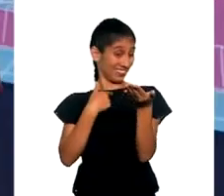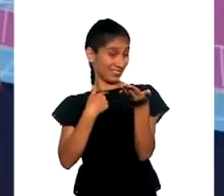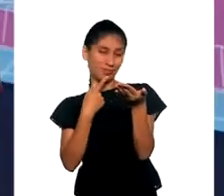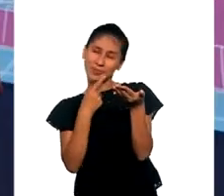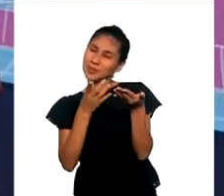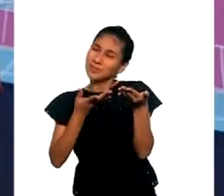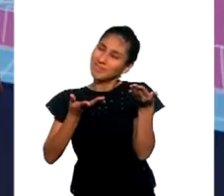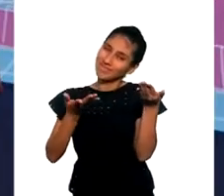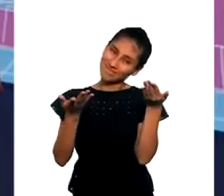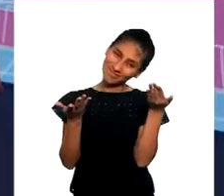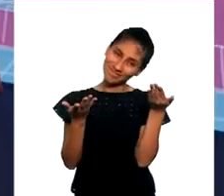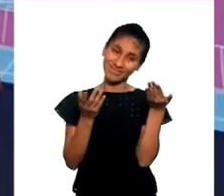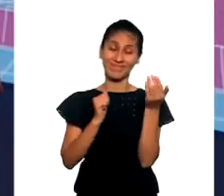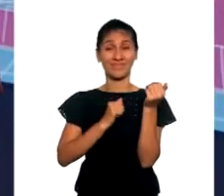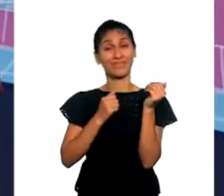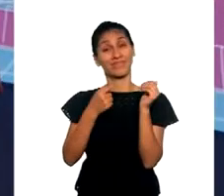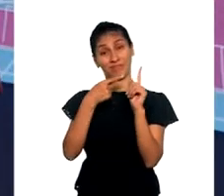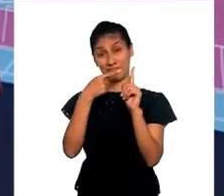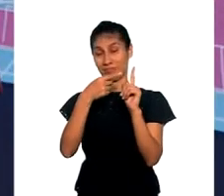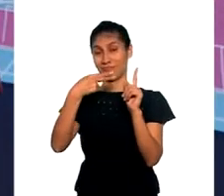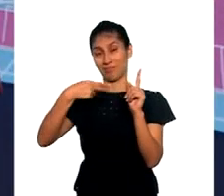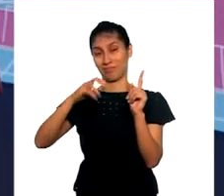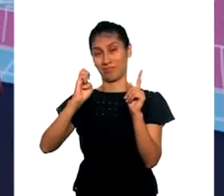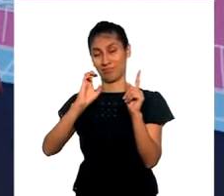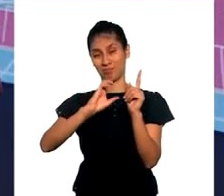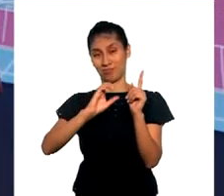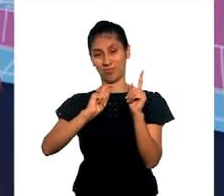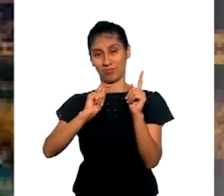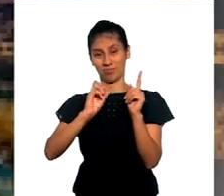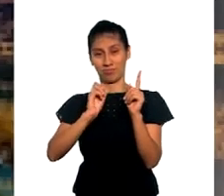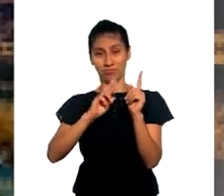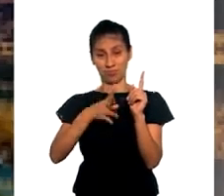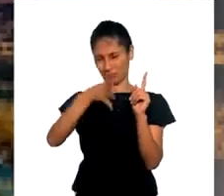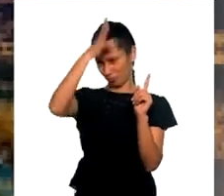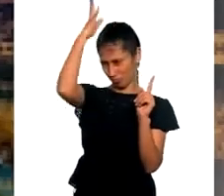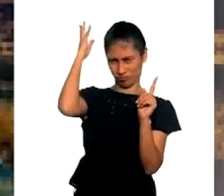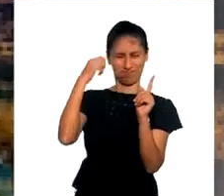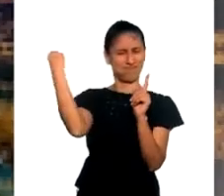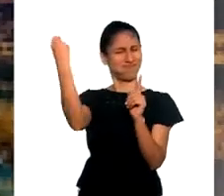pero bueno héctor gallo es un justo ganador